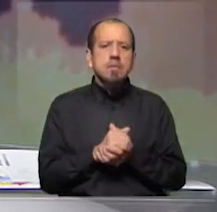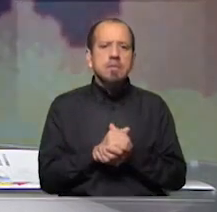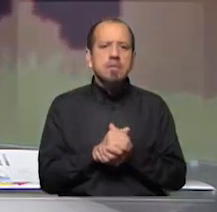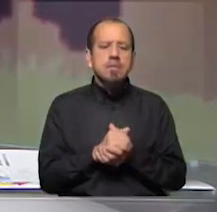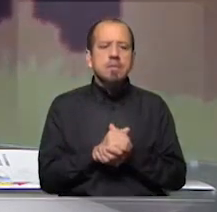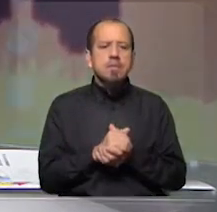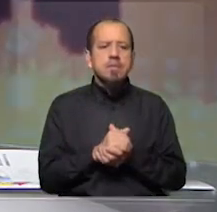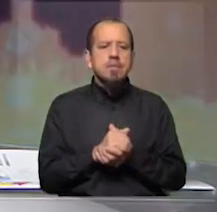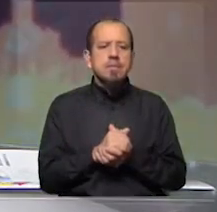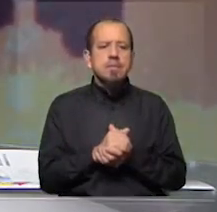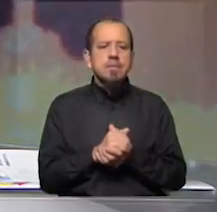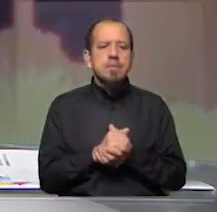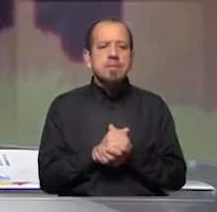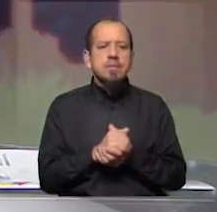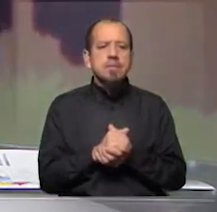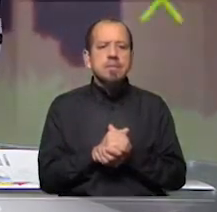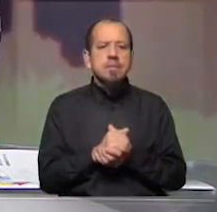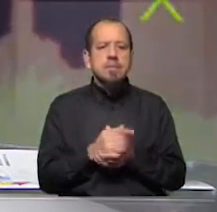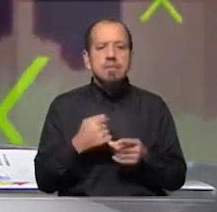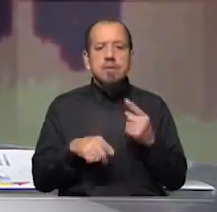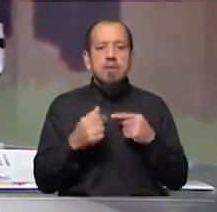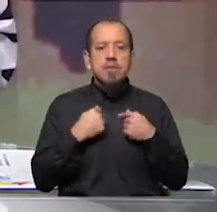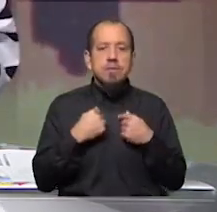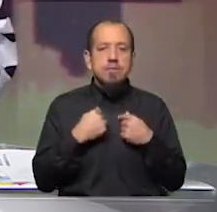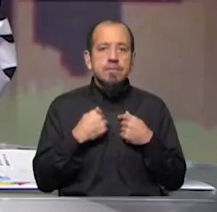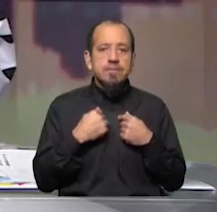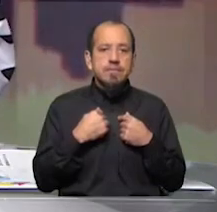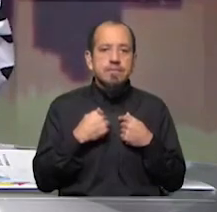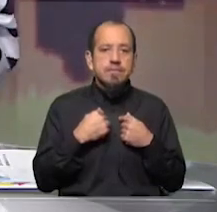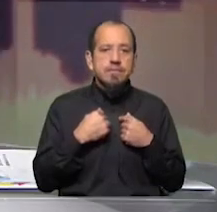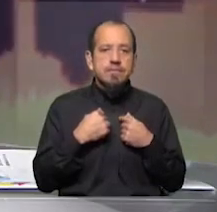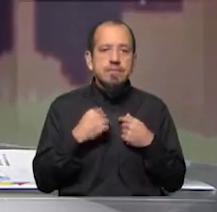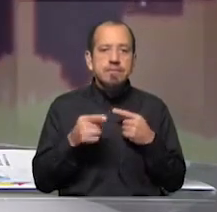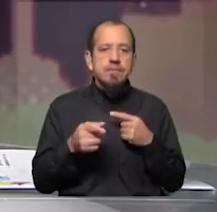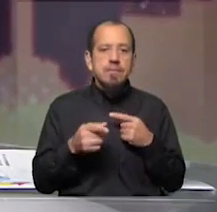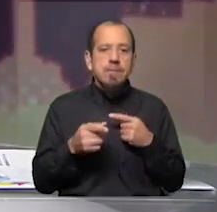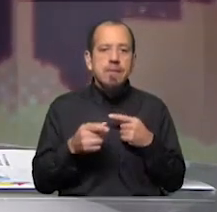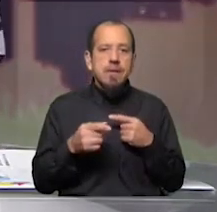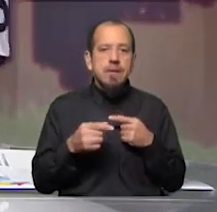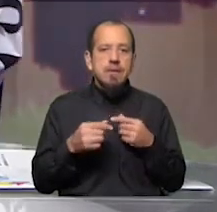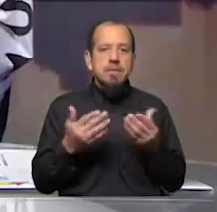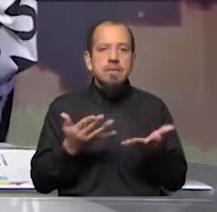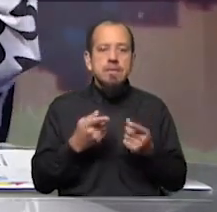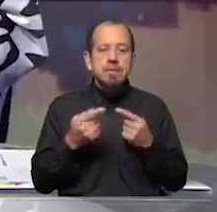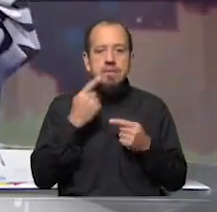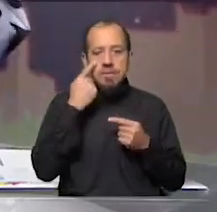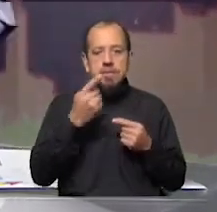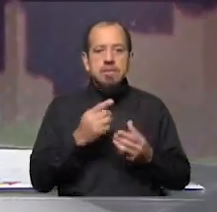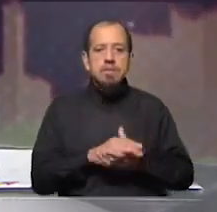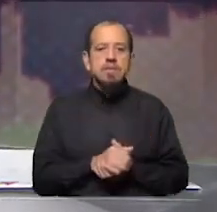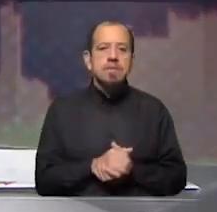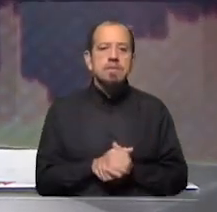mucho entusiasmo y Bueno pero no soy yo quien tiene que hablar estábamos colgándonos No mejor no lo presentamos a él eh